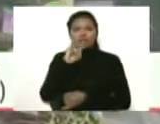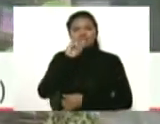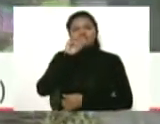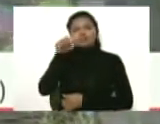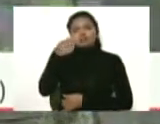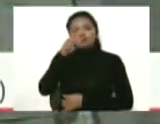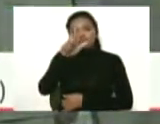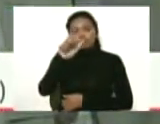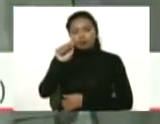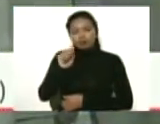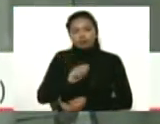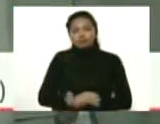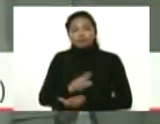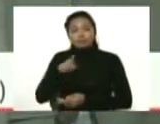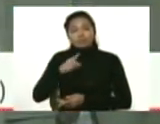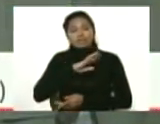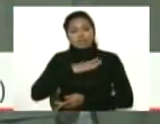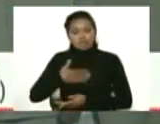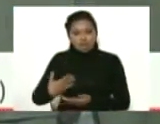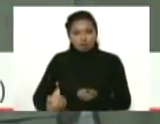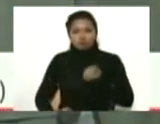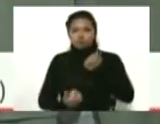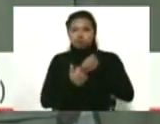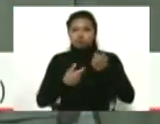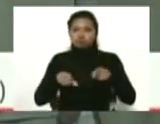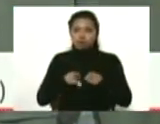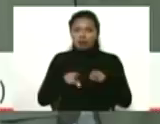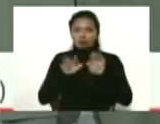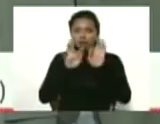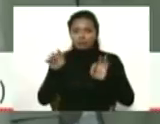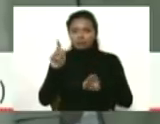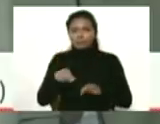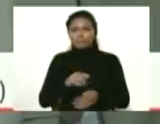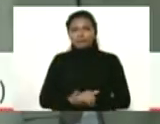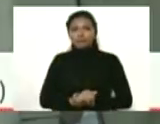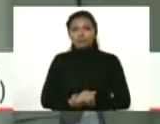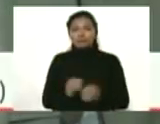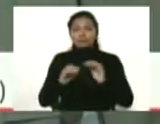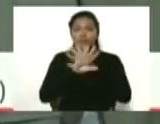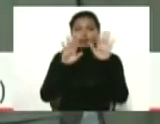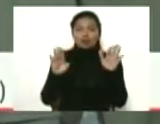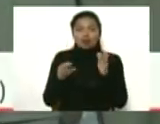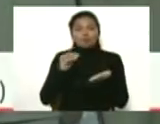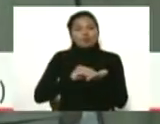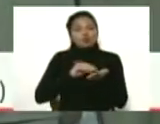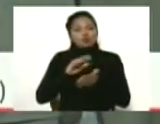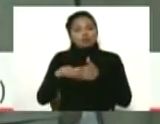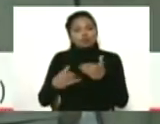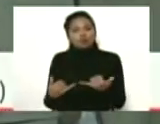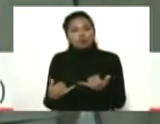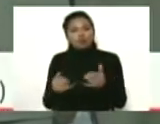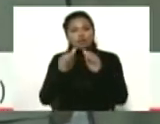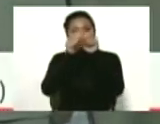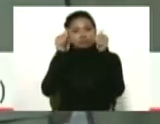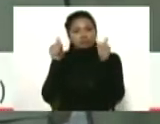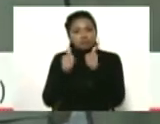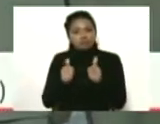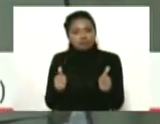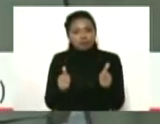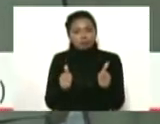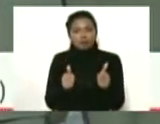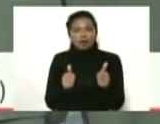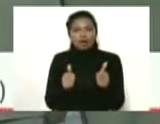quiero reforzar mi comandante en jefe, que efectivamente aplicando el sistema